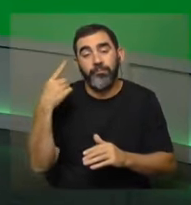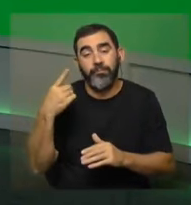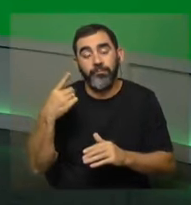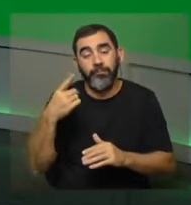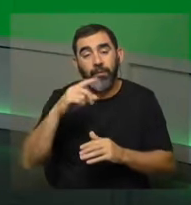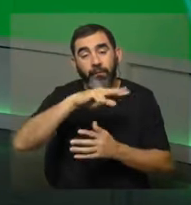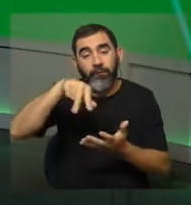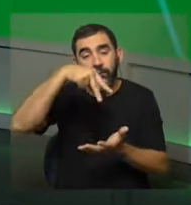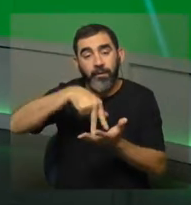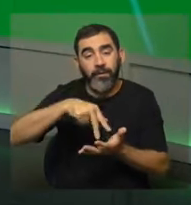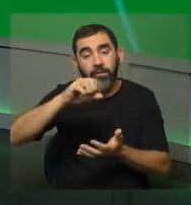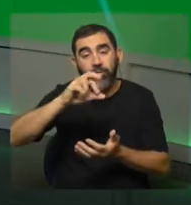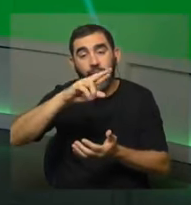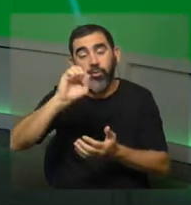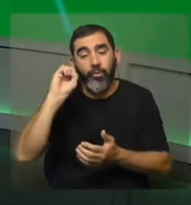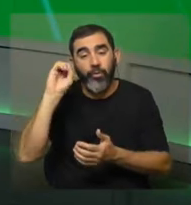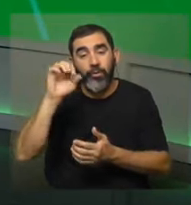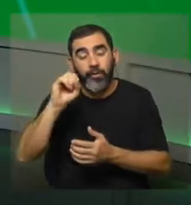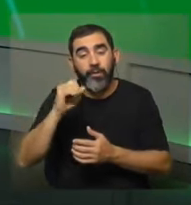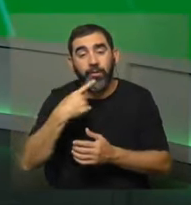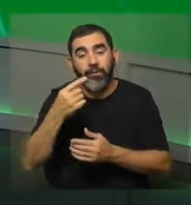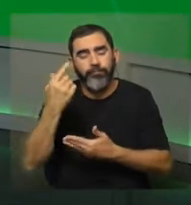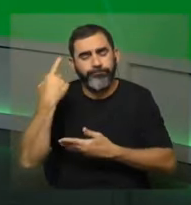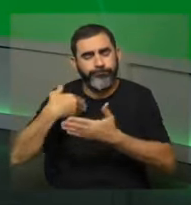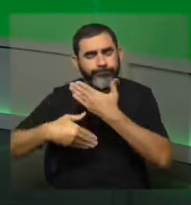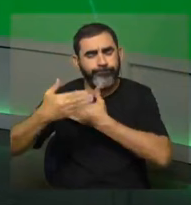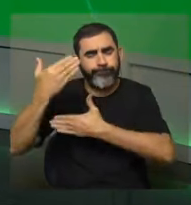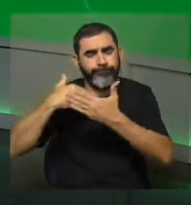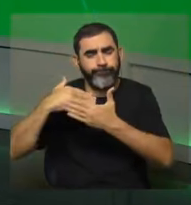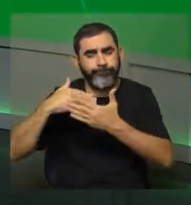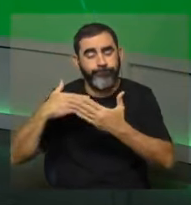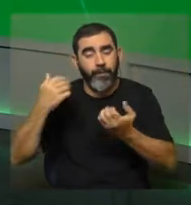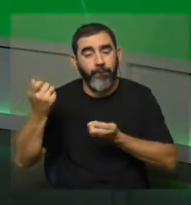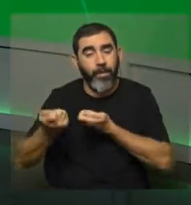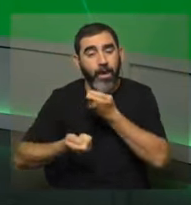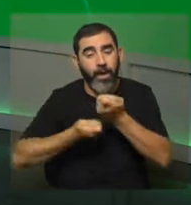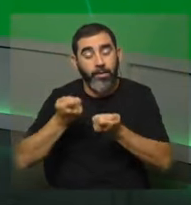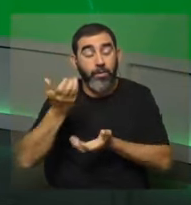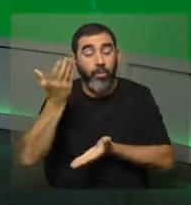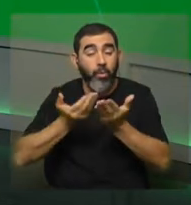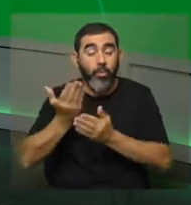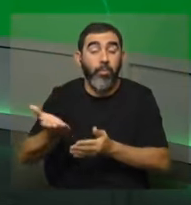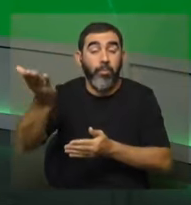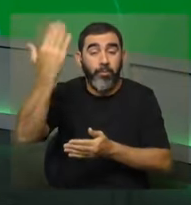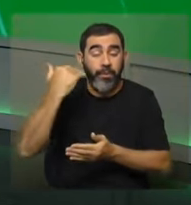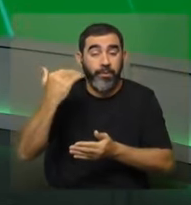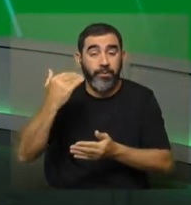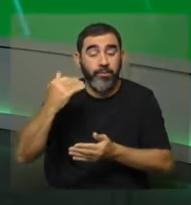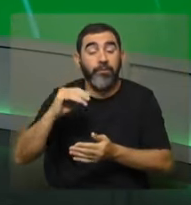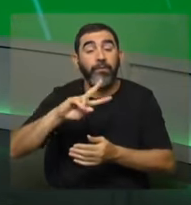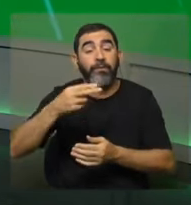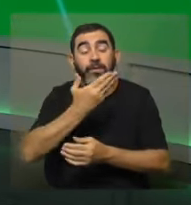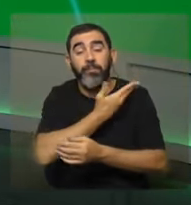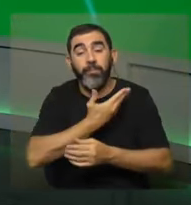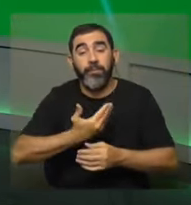balet Nacional del sodre Julio boca habló de un retroceso y un estancamiento en ese cuerpo de baile respecto a lo que se había conseguido el vicepresidente